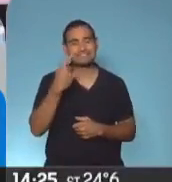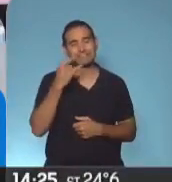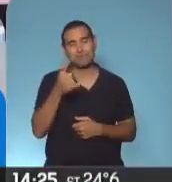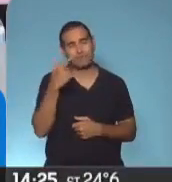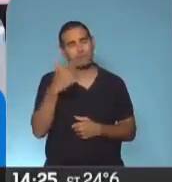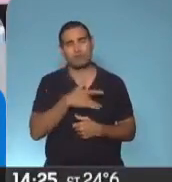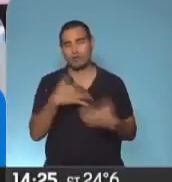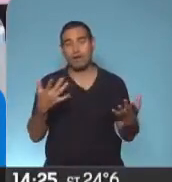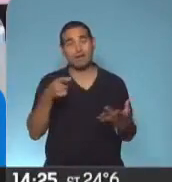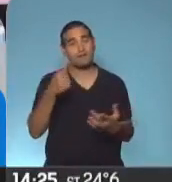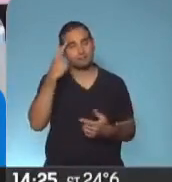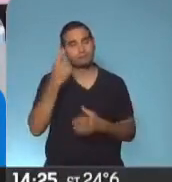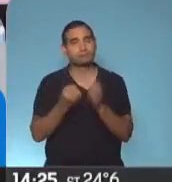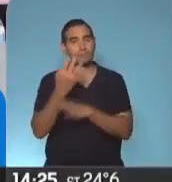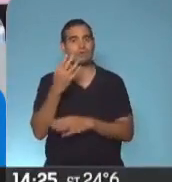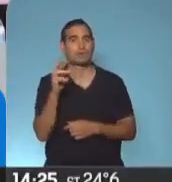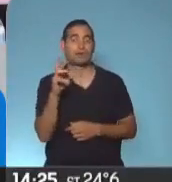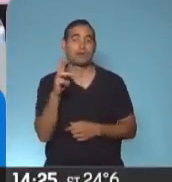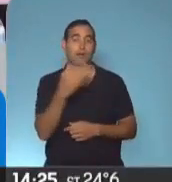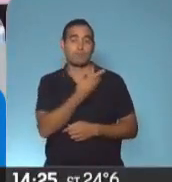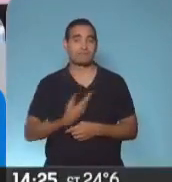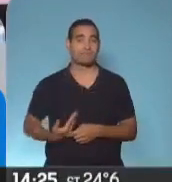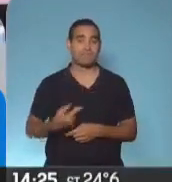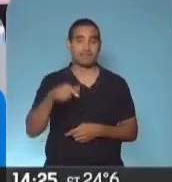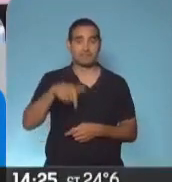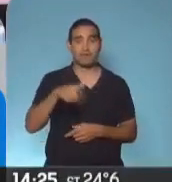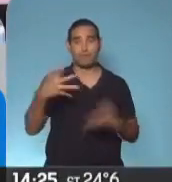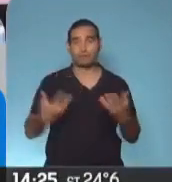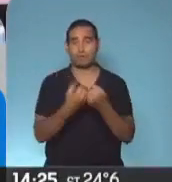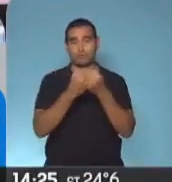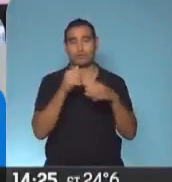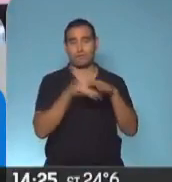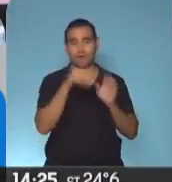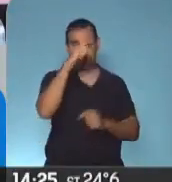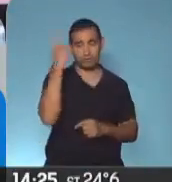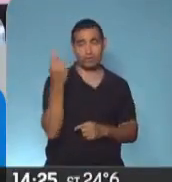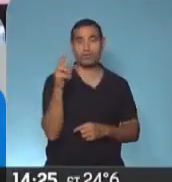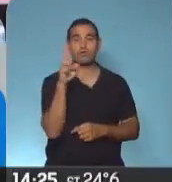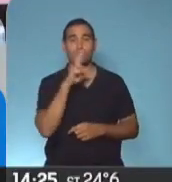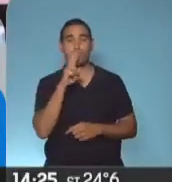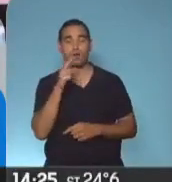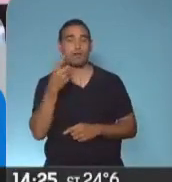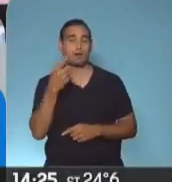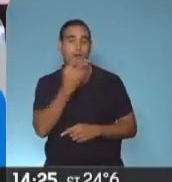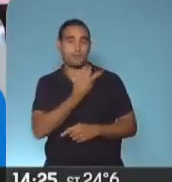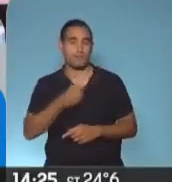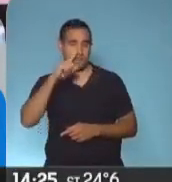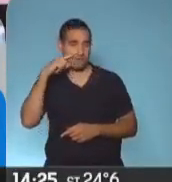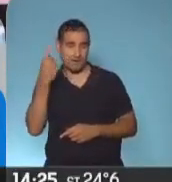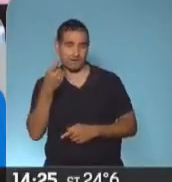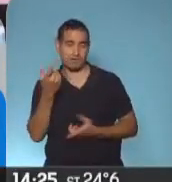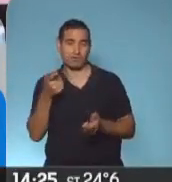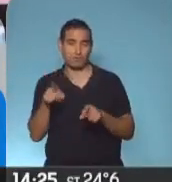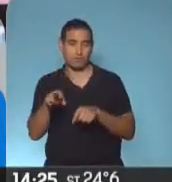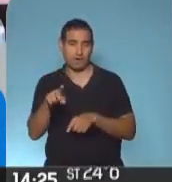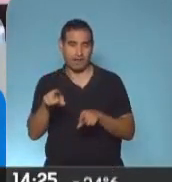por un lado, una iniciativa que surge a través de la presidencia de la Fundación de Banco Nación, de Fabiola Yáñez, que un poco tratando